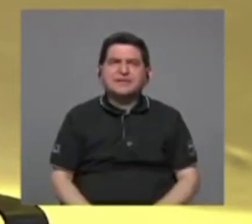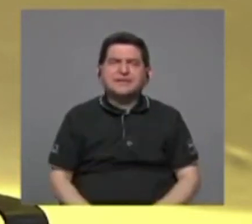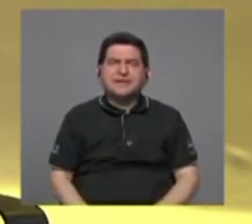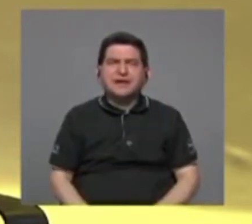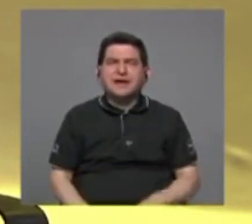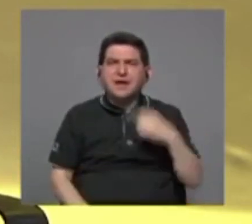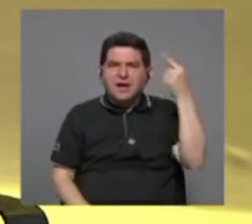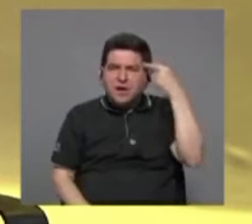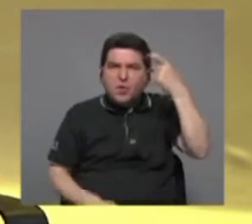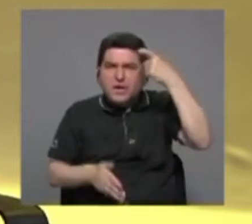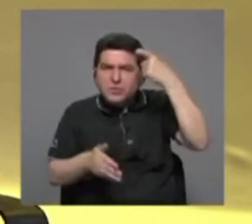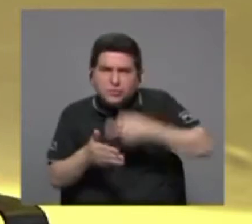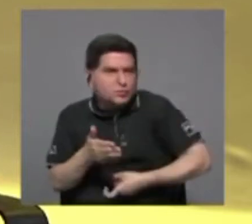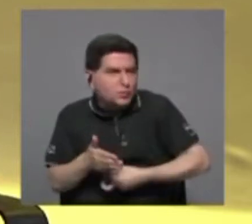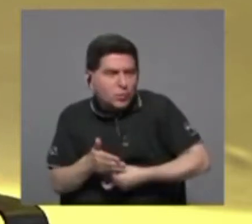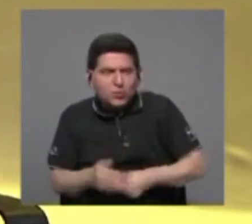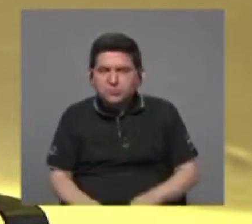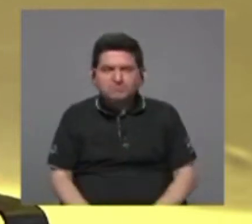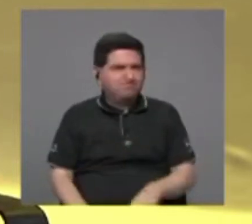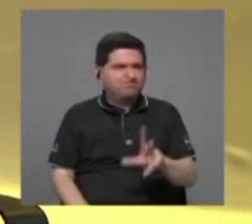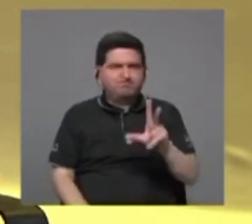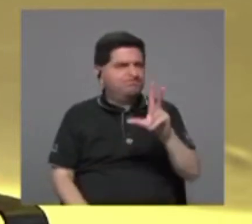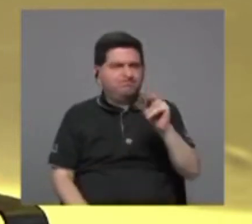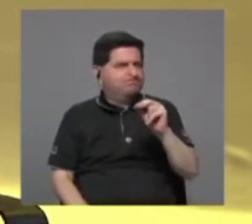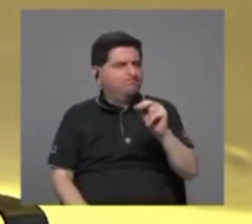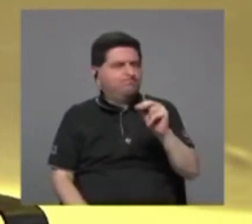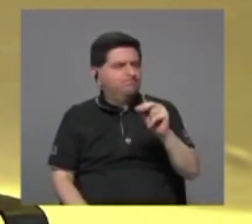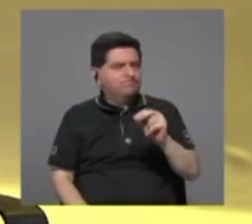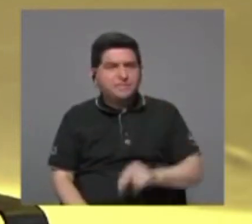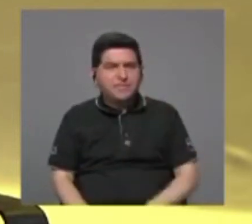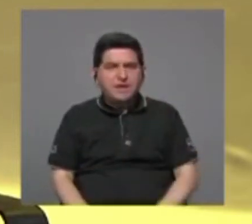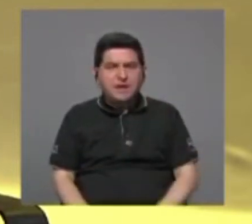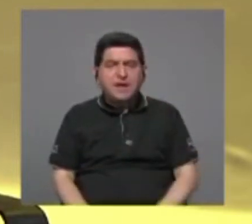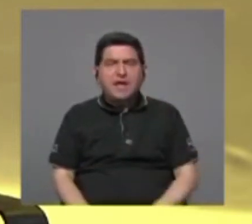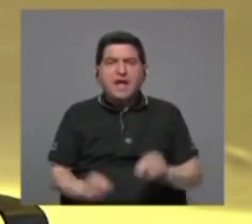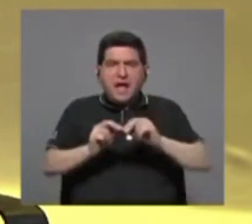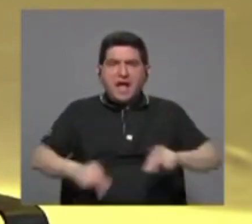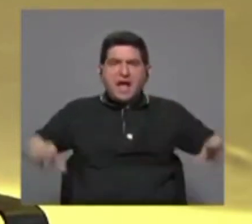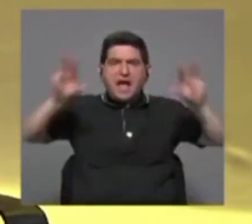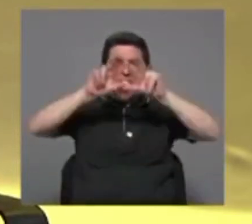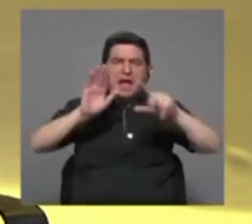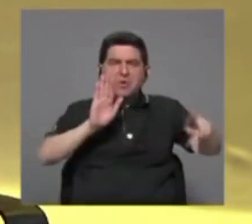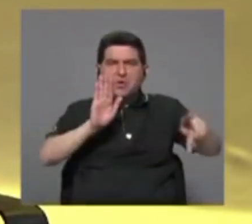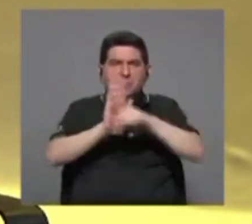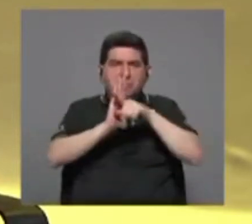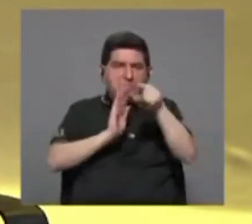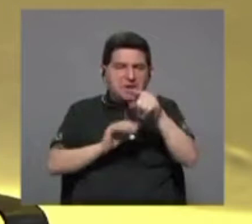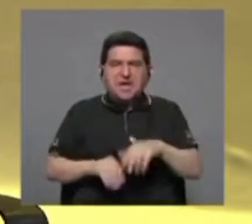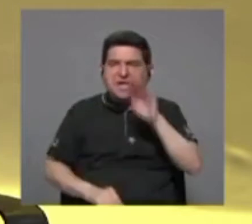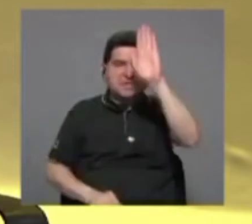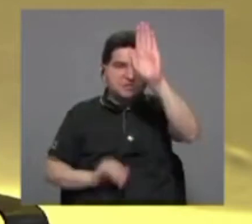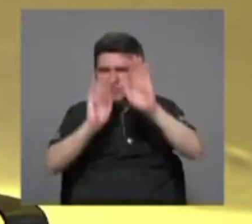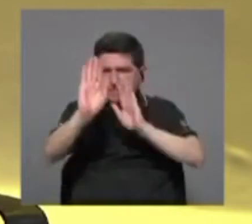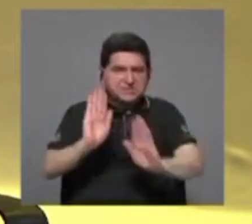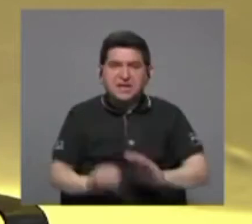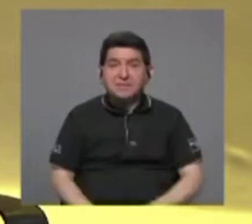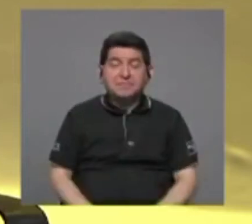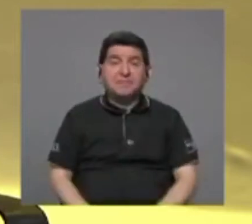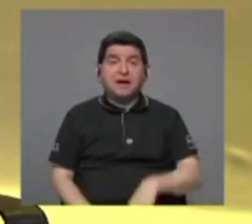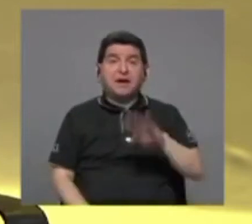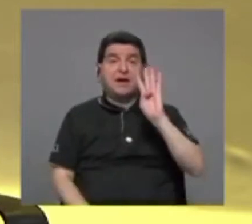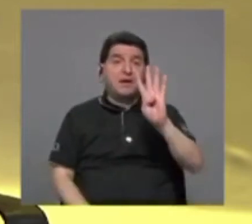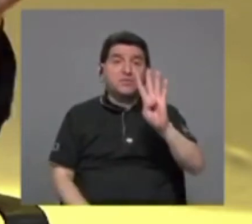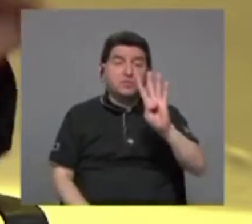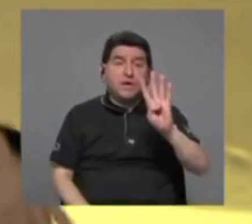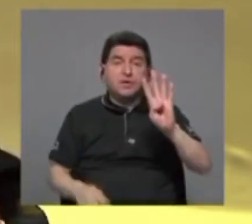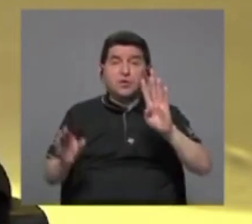regímenes muy autoritarios más o menos le vetaron a Naciones Unidas ese esquema, y entonces los 4 se volvieron